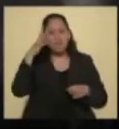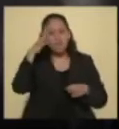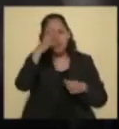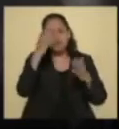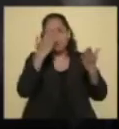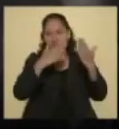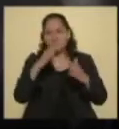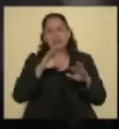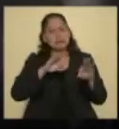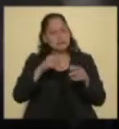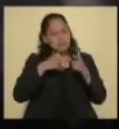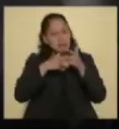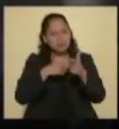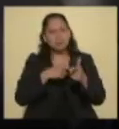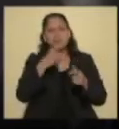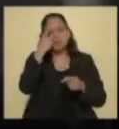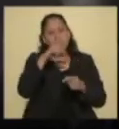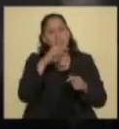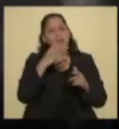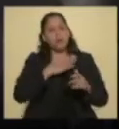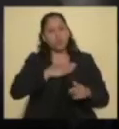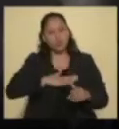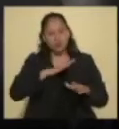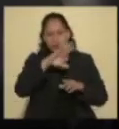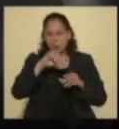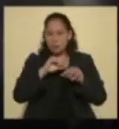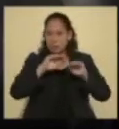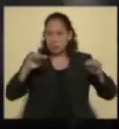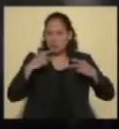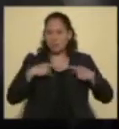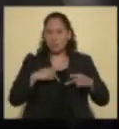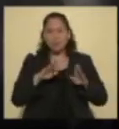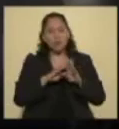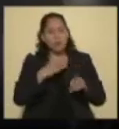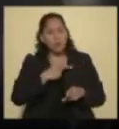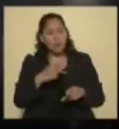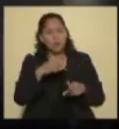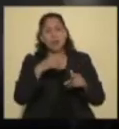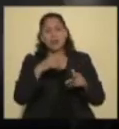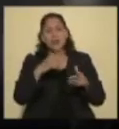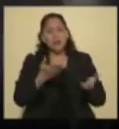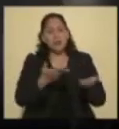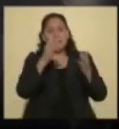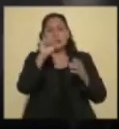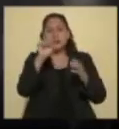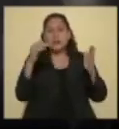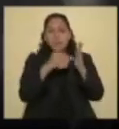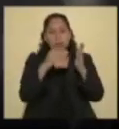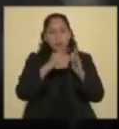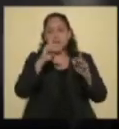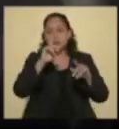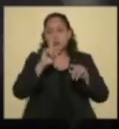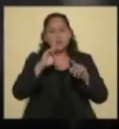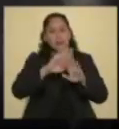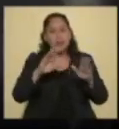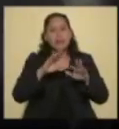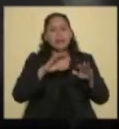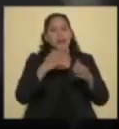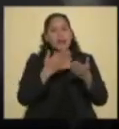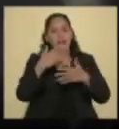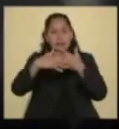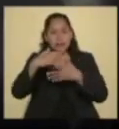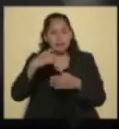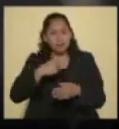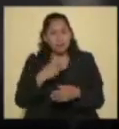hay que trabajarlo todavía para que haya justicia social y sacar de la pobreza a 60 millones y de la pobreza extrema a 15